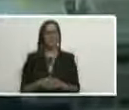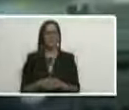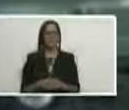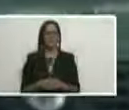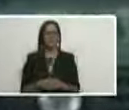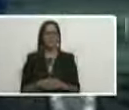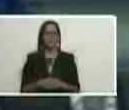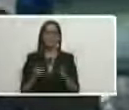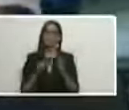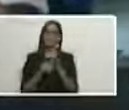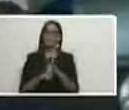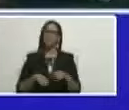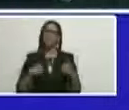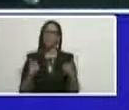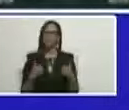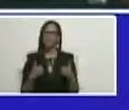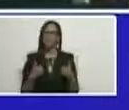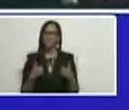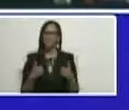¿Dónde más, Silita?